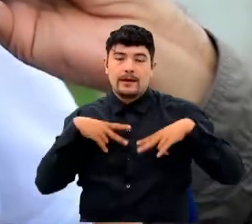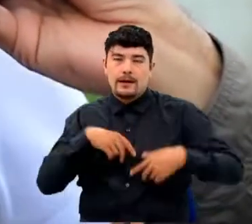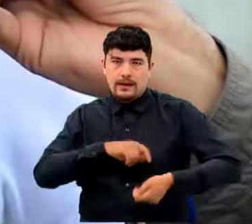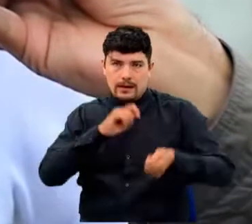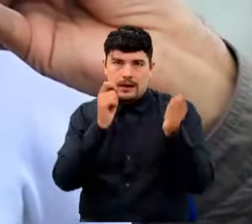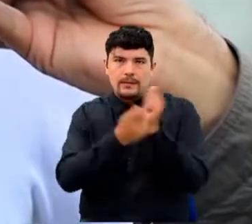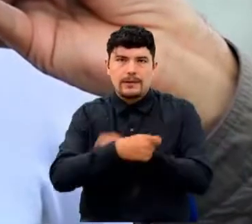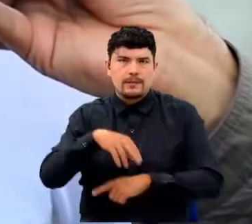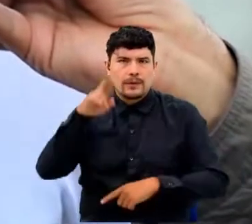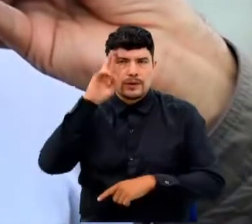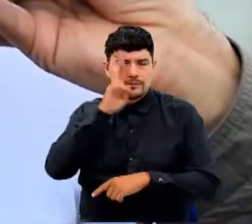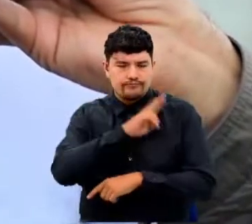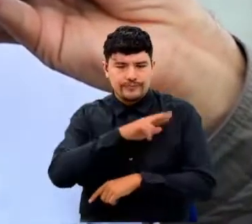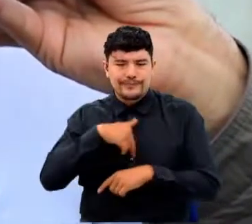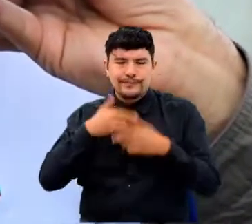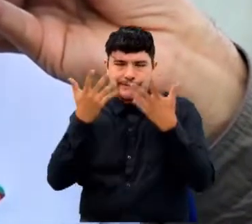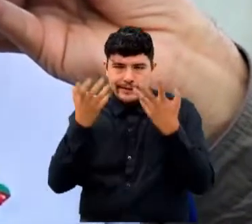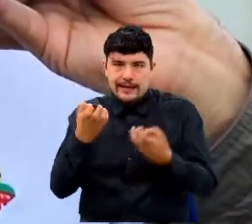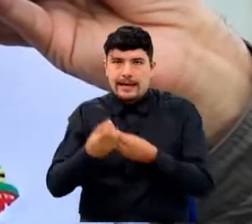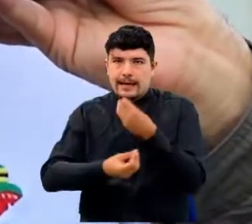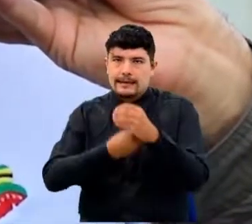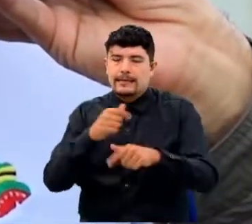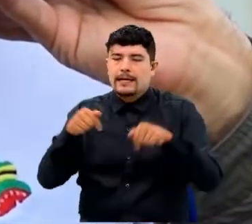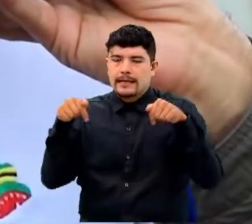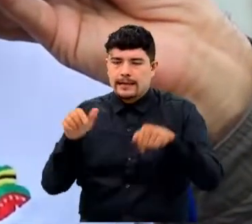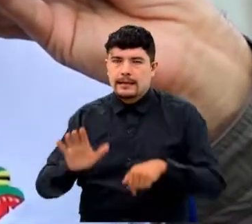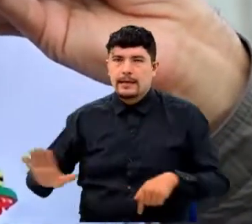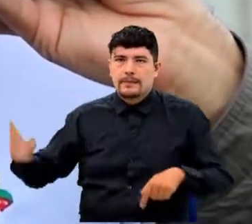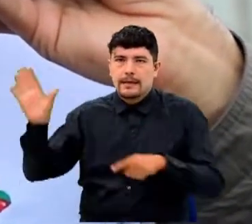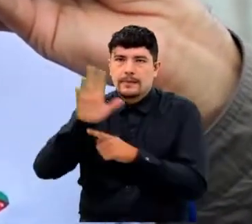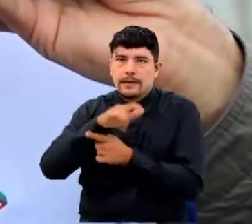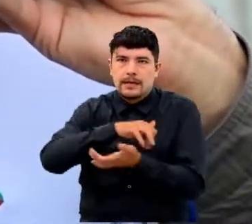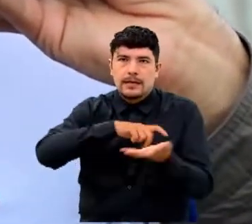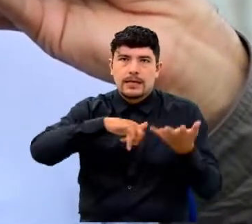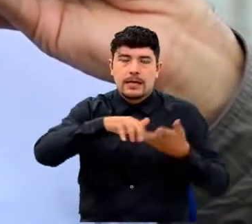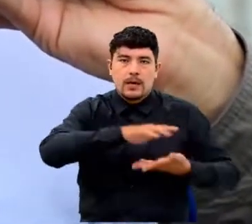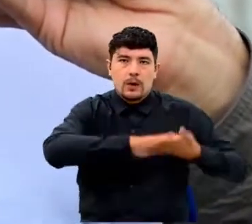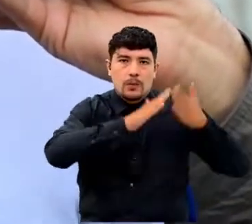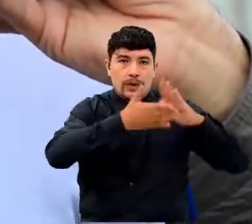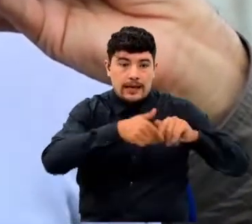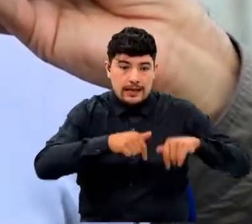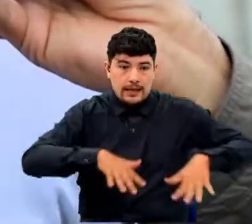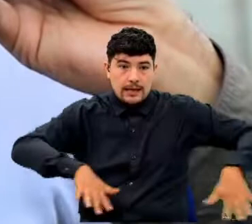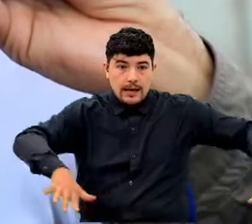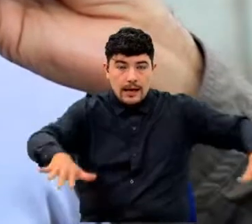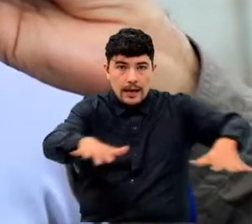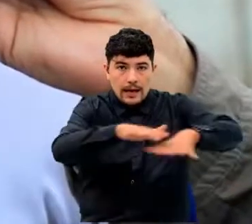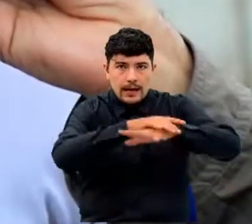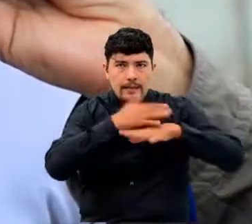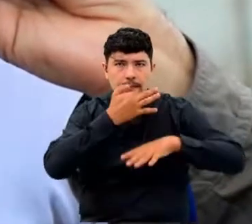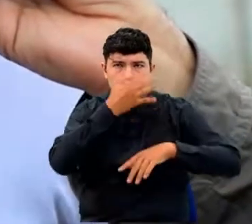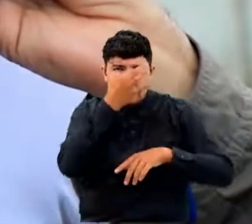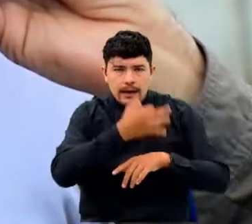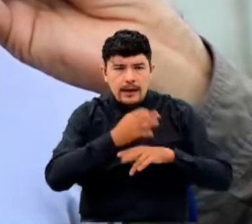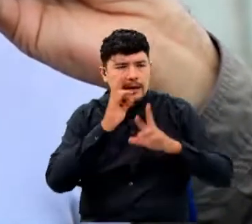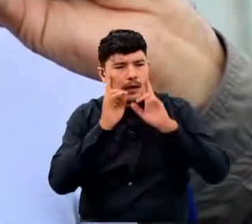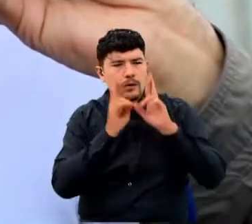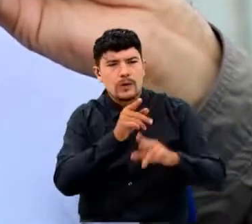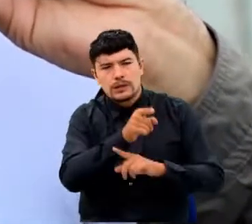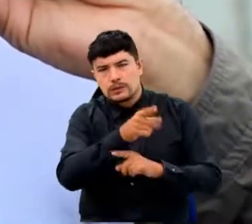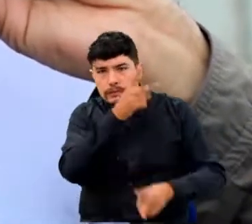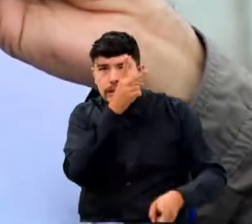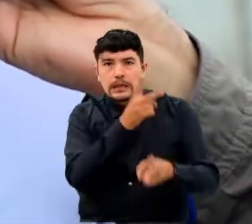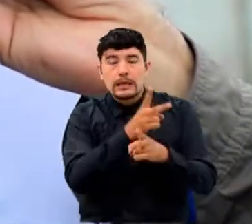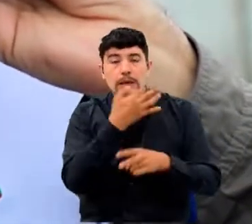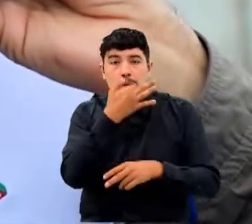realmente nosotros hemos querido hacer a lo largo y ancho de nuestro departamento en las poblaciones y familias vulnerables donde el riesgo es latente donde el riesgo